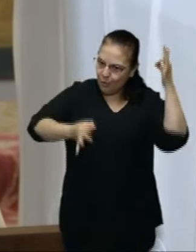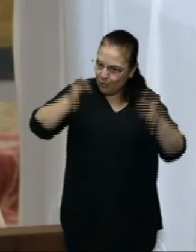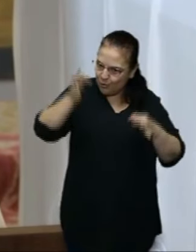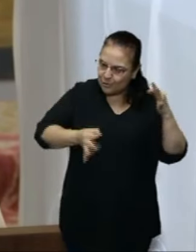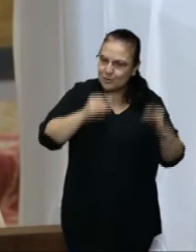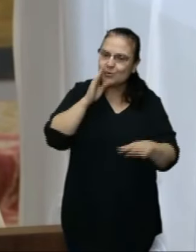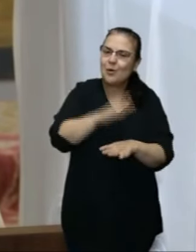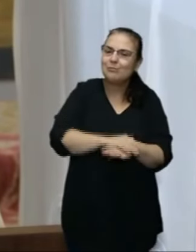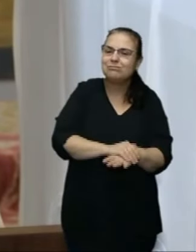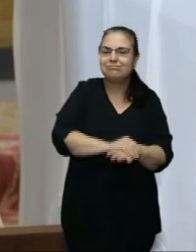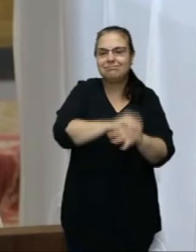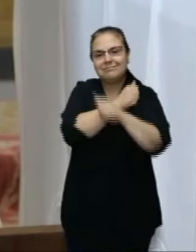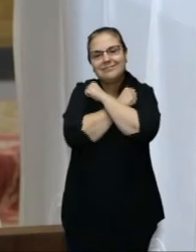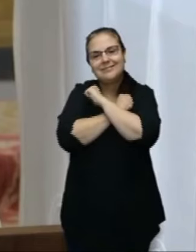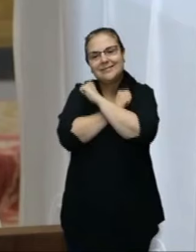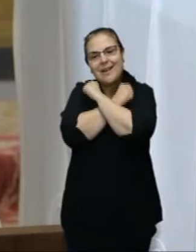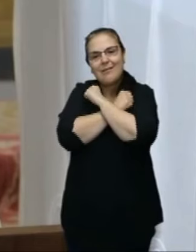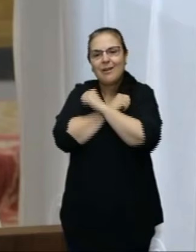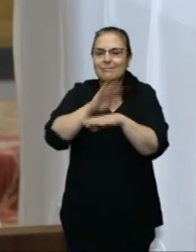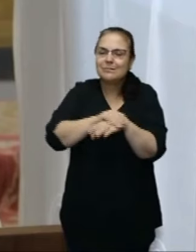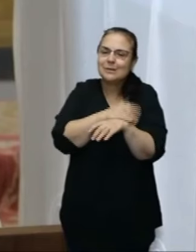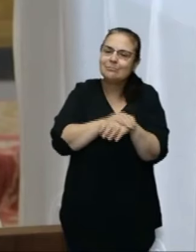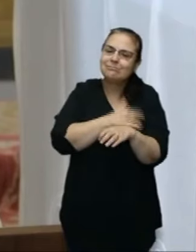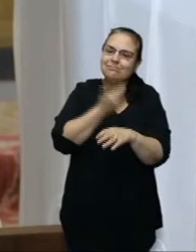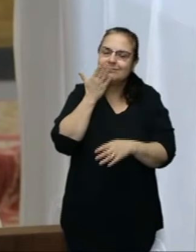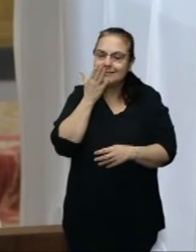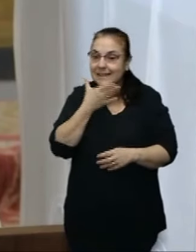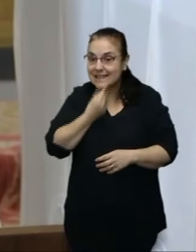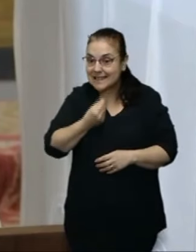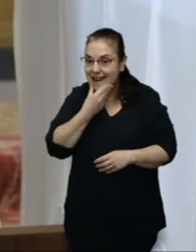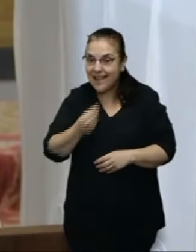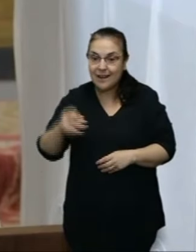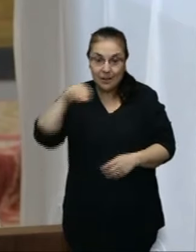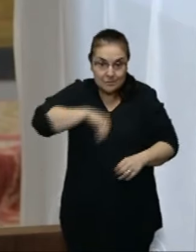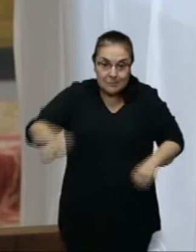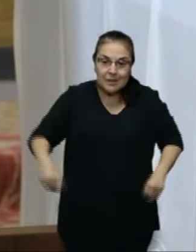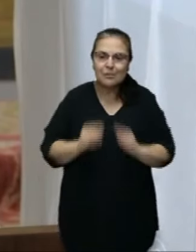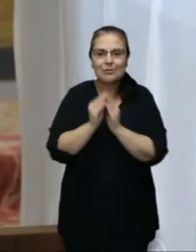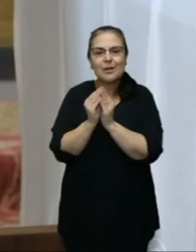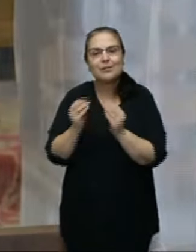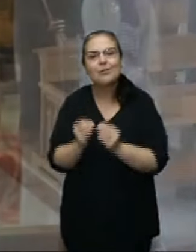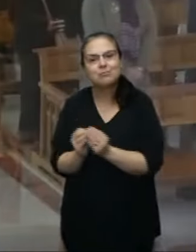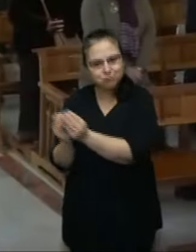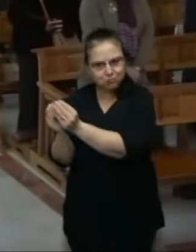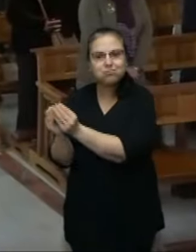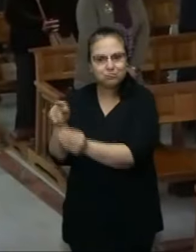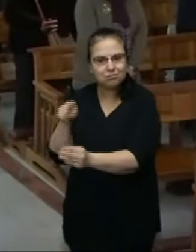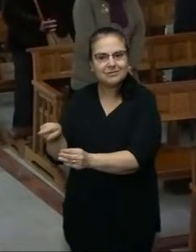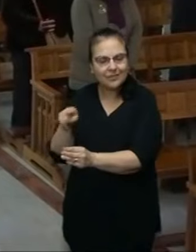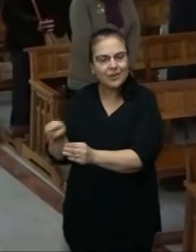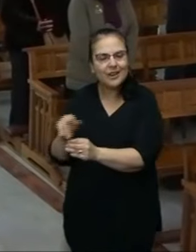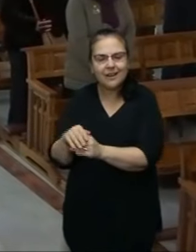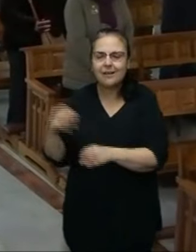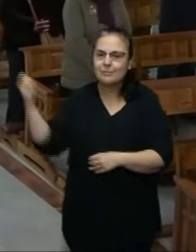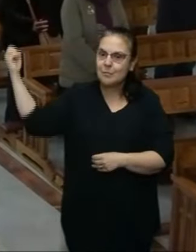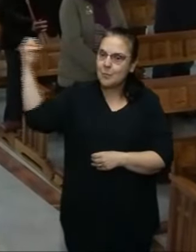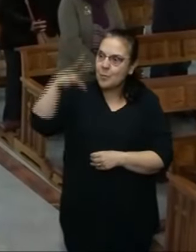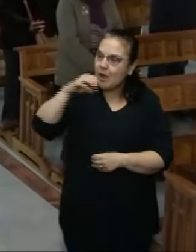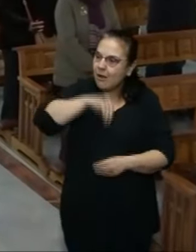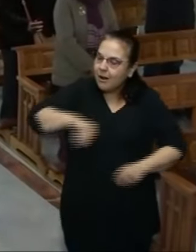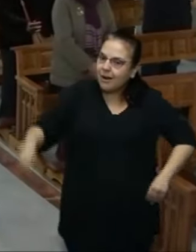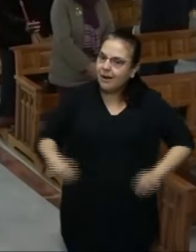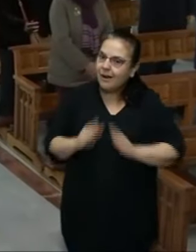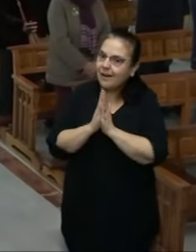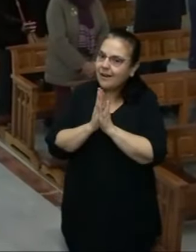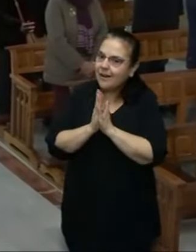consuelo de Israel, y el Espíritu Santo estaba con él. Le había sido revelado por el Espíritu Santo que